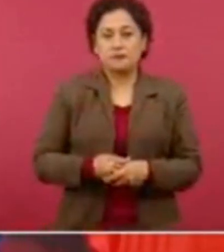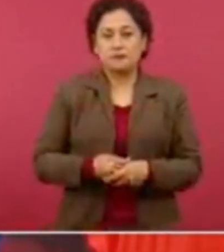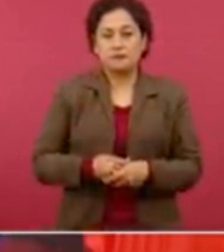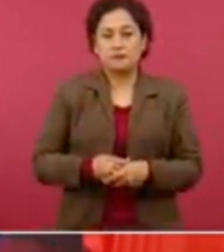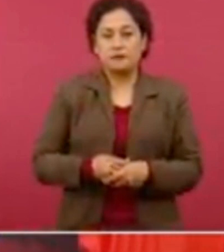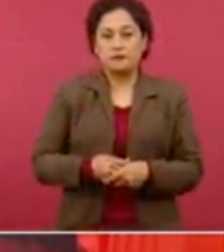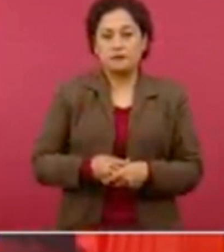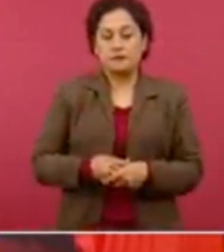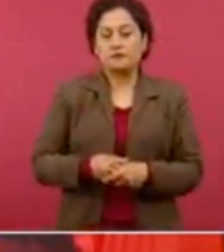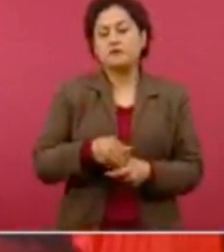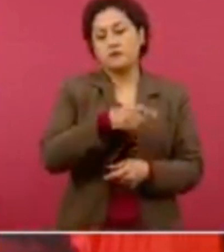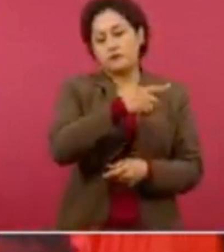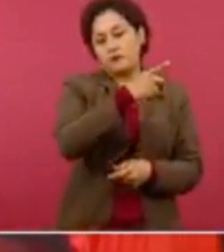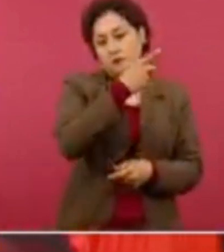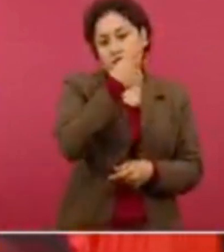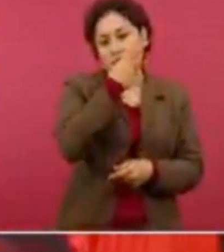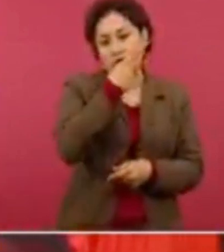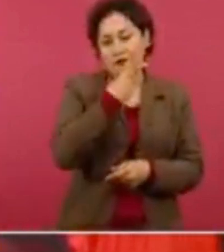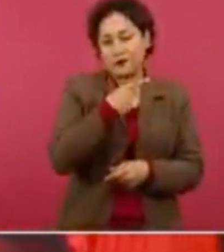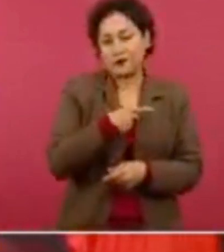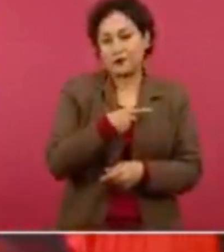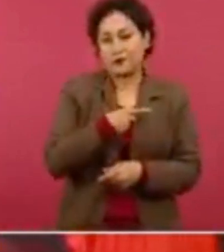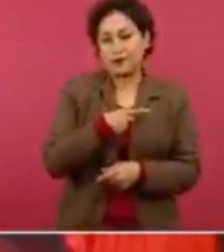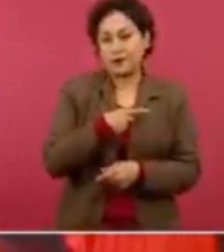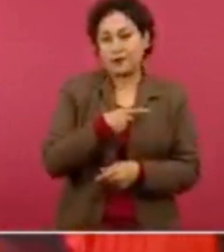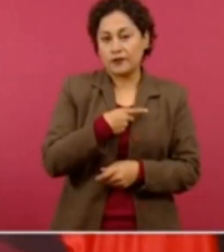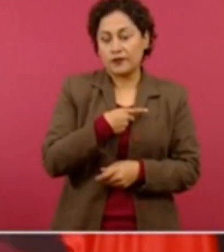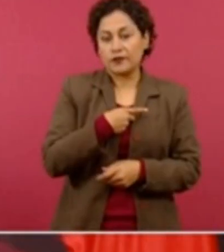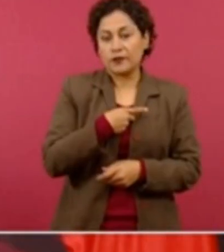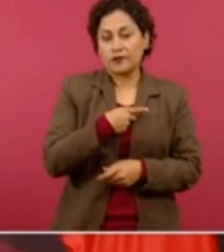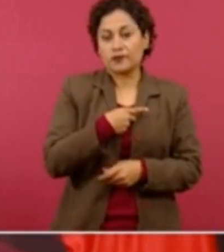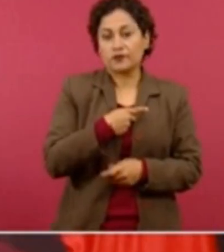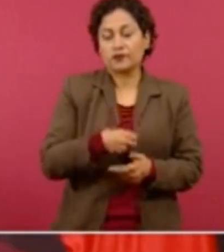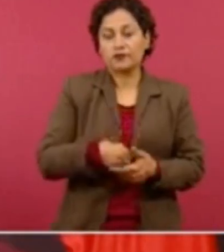me hizo el comentario de que